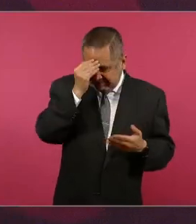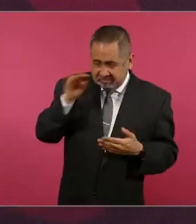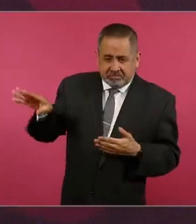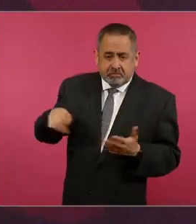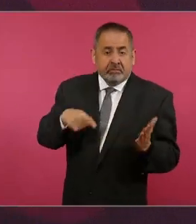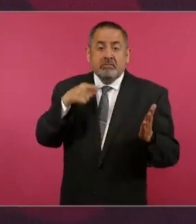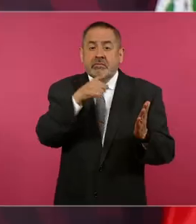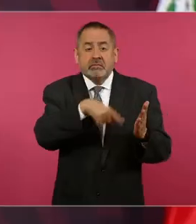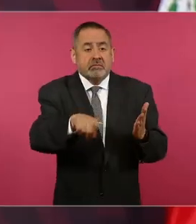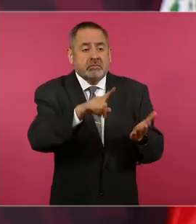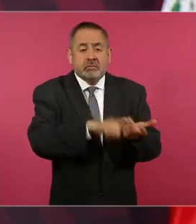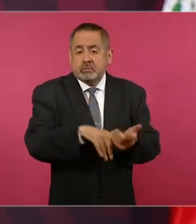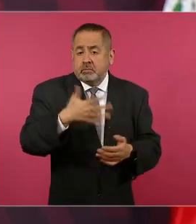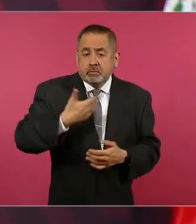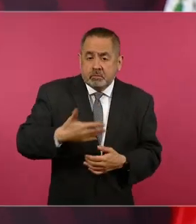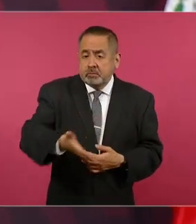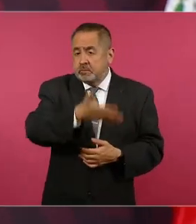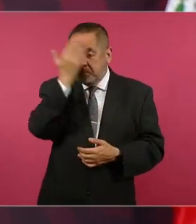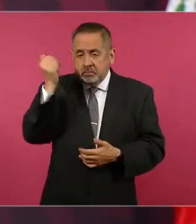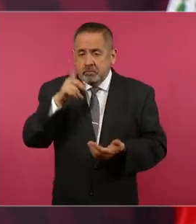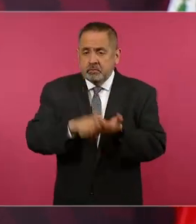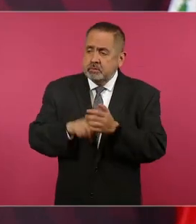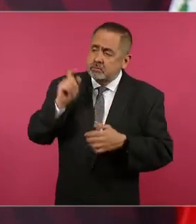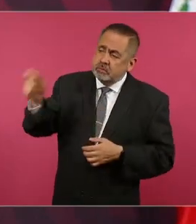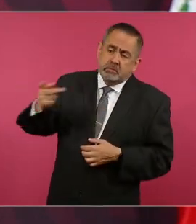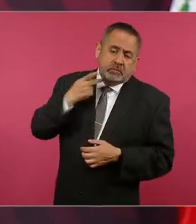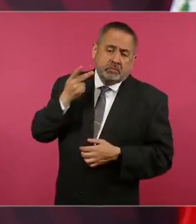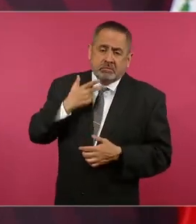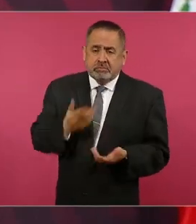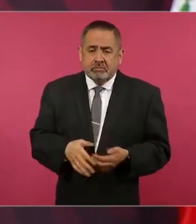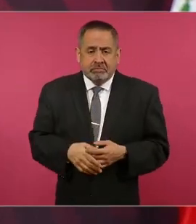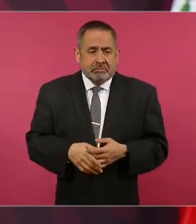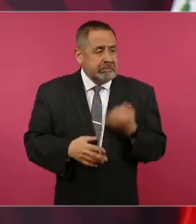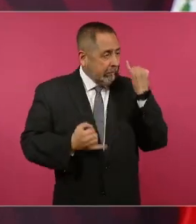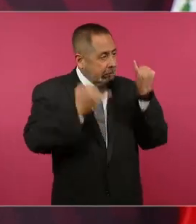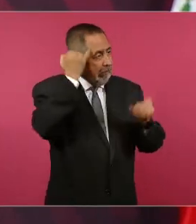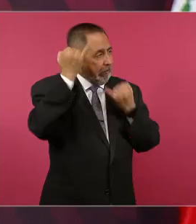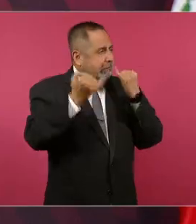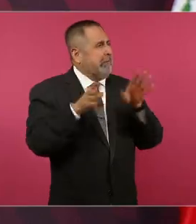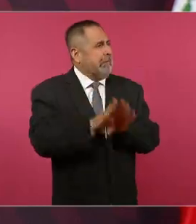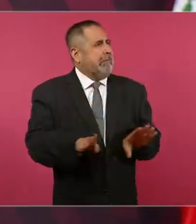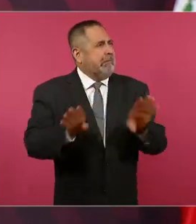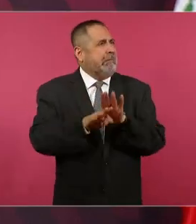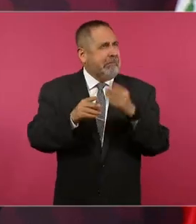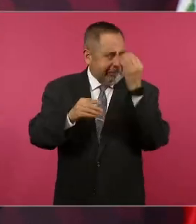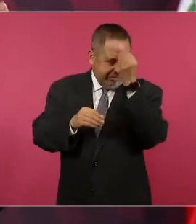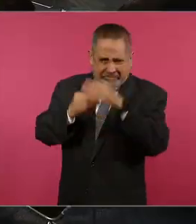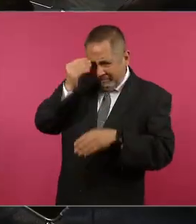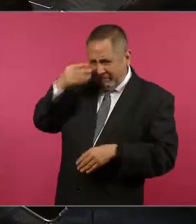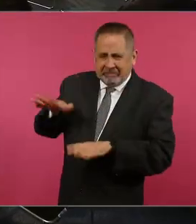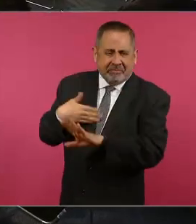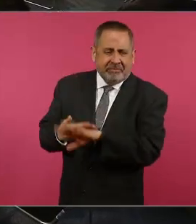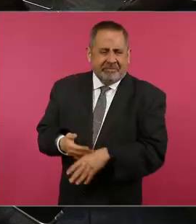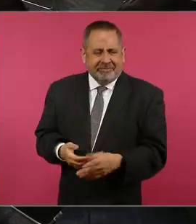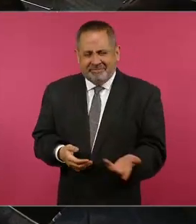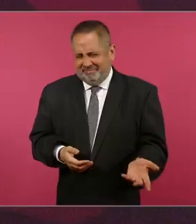saben de política a mí me molesta